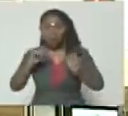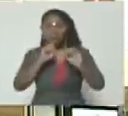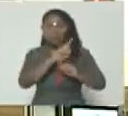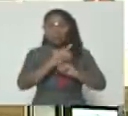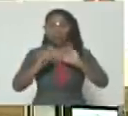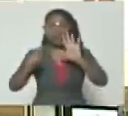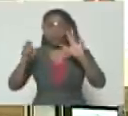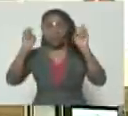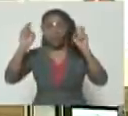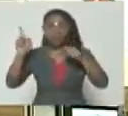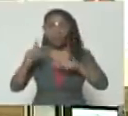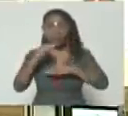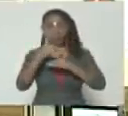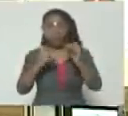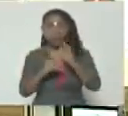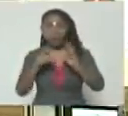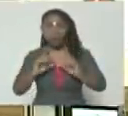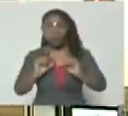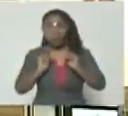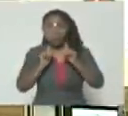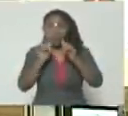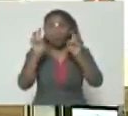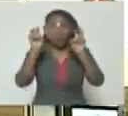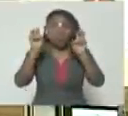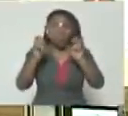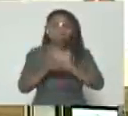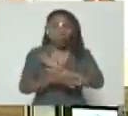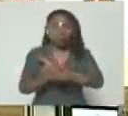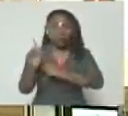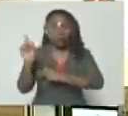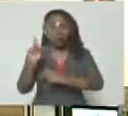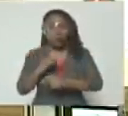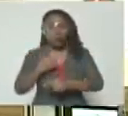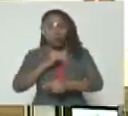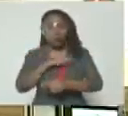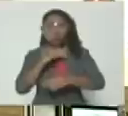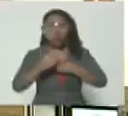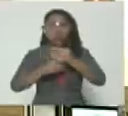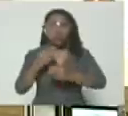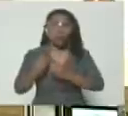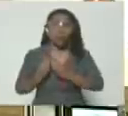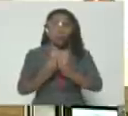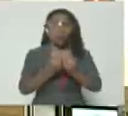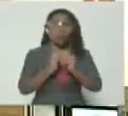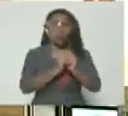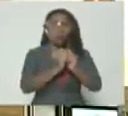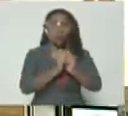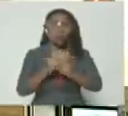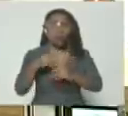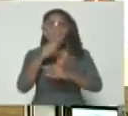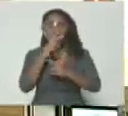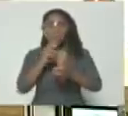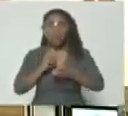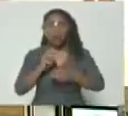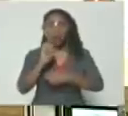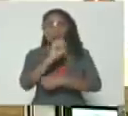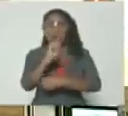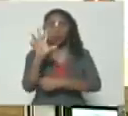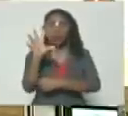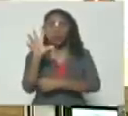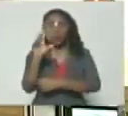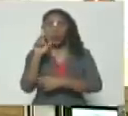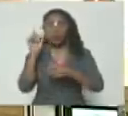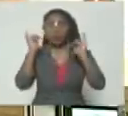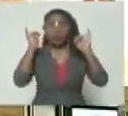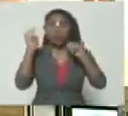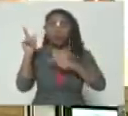sobre lo que es esta denominación de origen. Actualmente acá nosotros estamos, bueno, acompañando lo que es Bancoex en su 25 aniversario y dando renombre a lo que